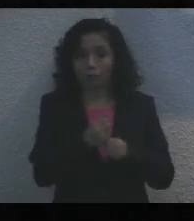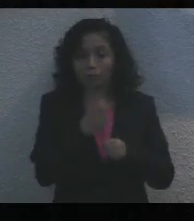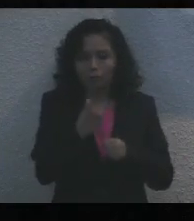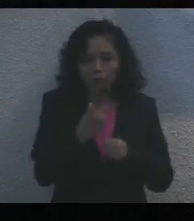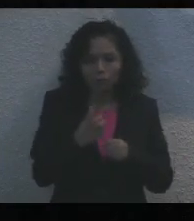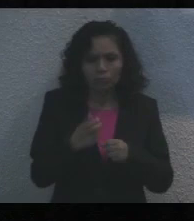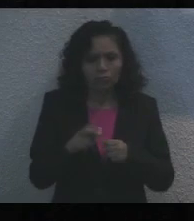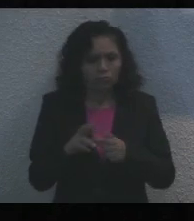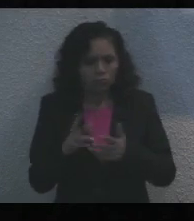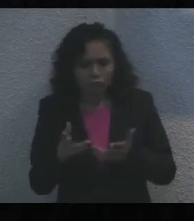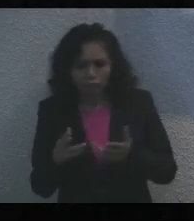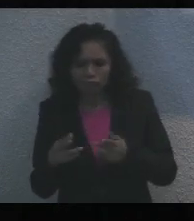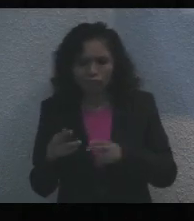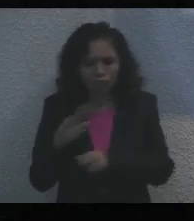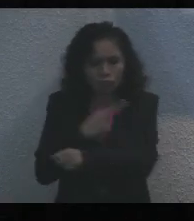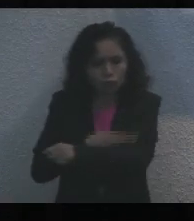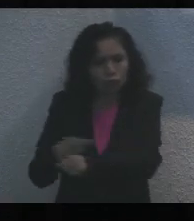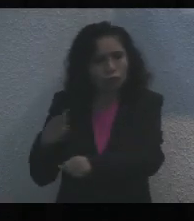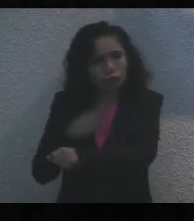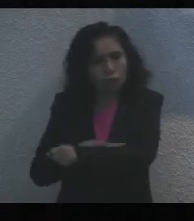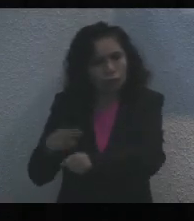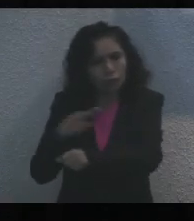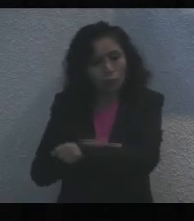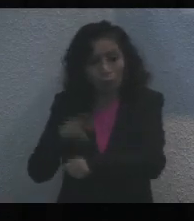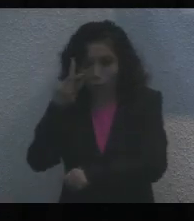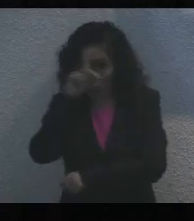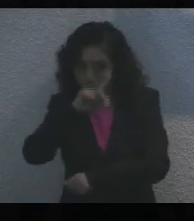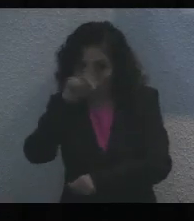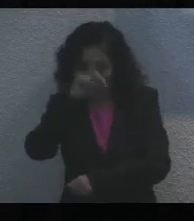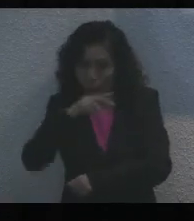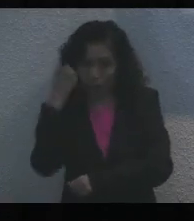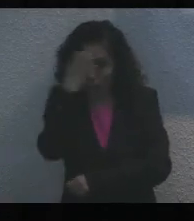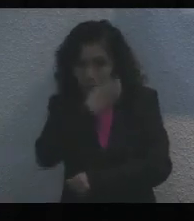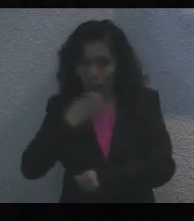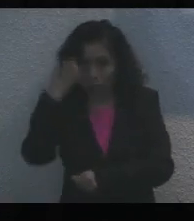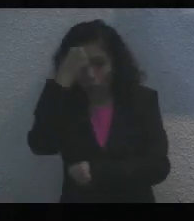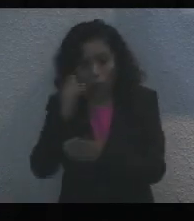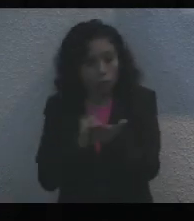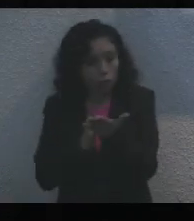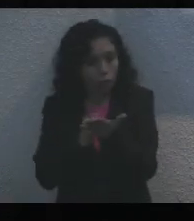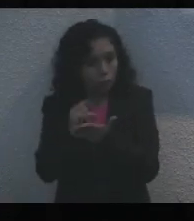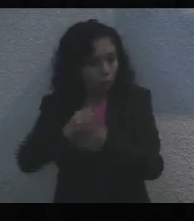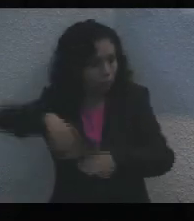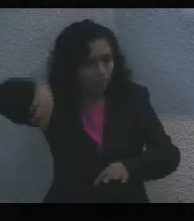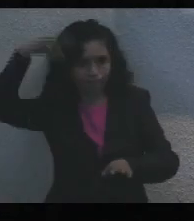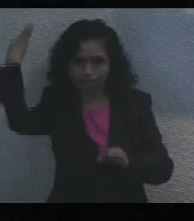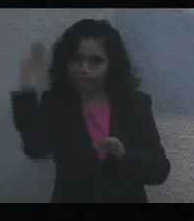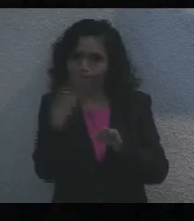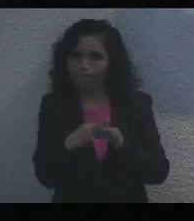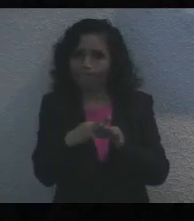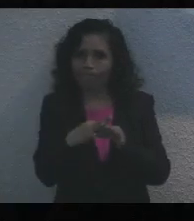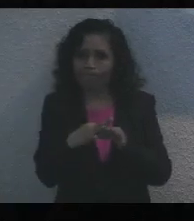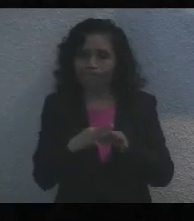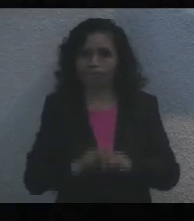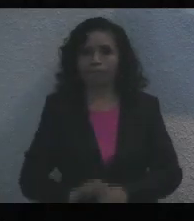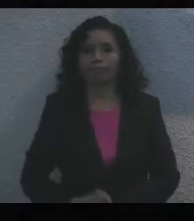serán resueltos por el Consejo de Evaluación y su decisión será inapelable.